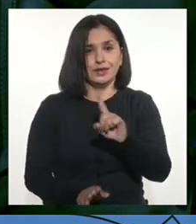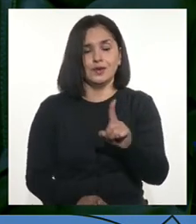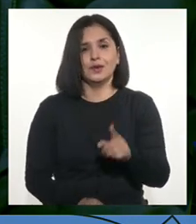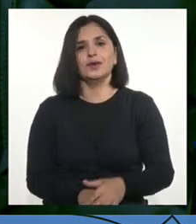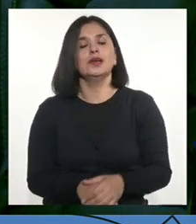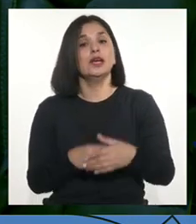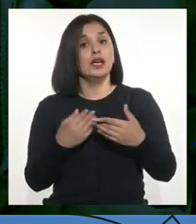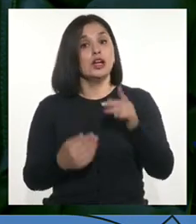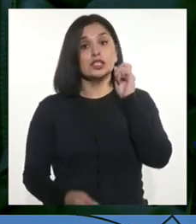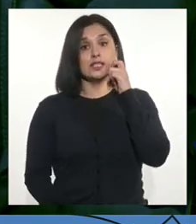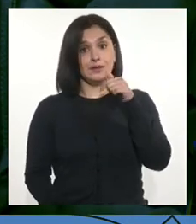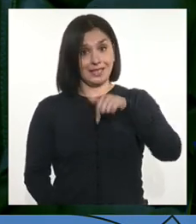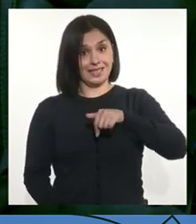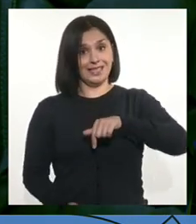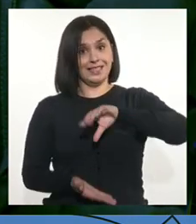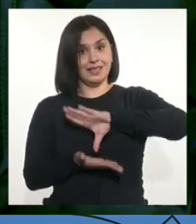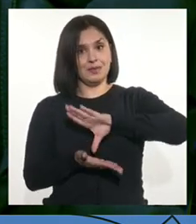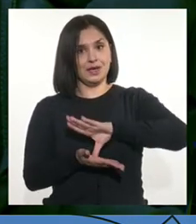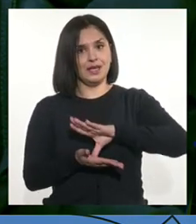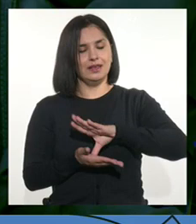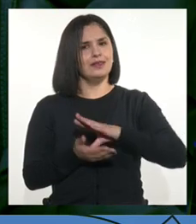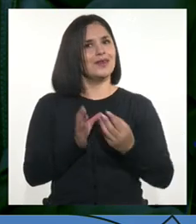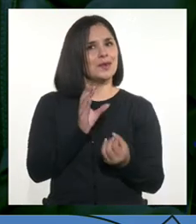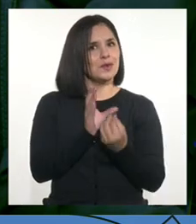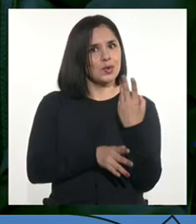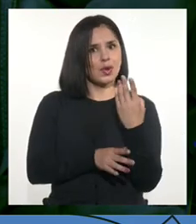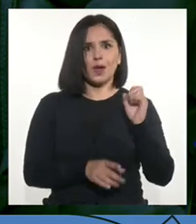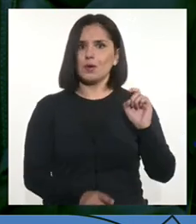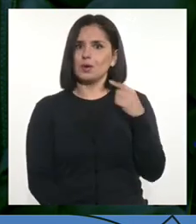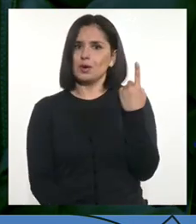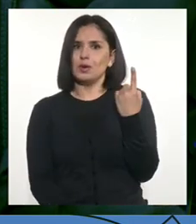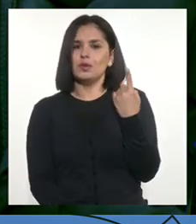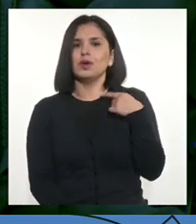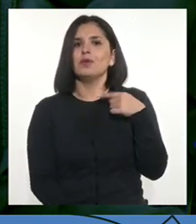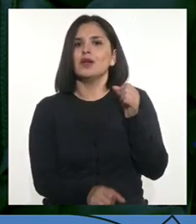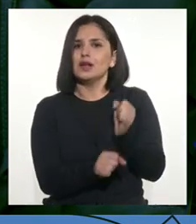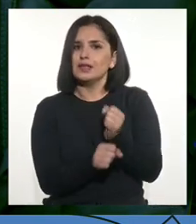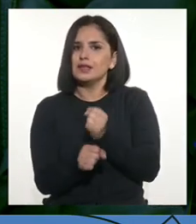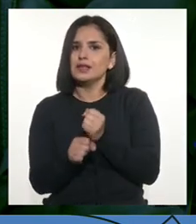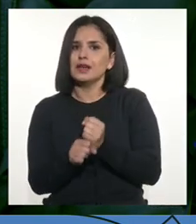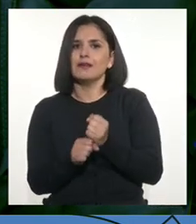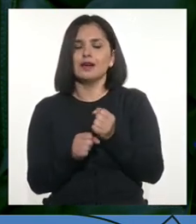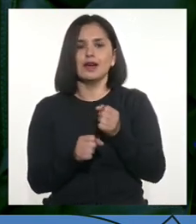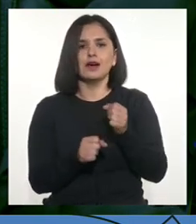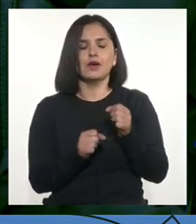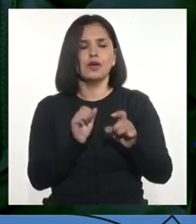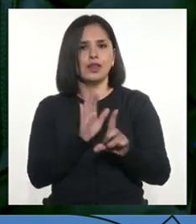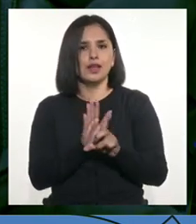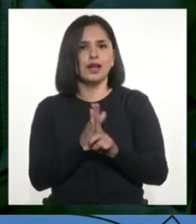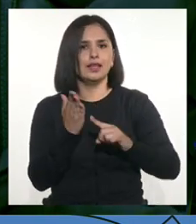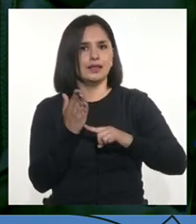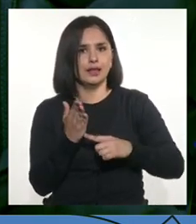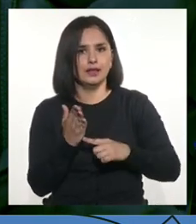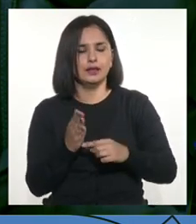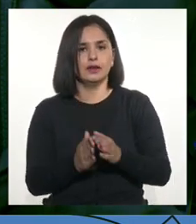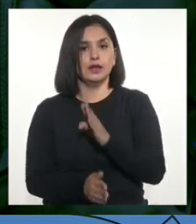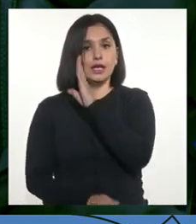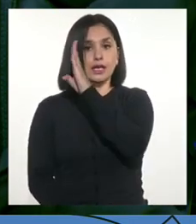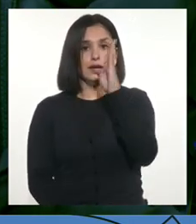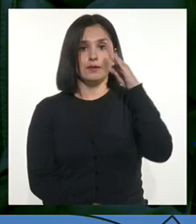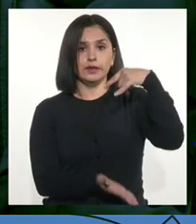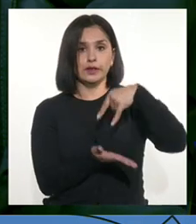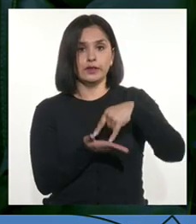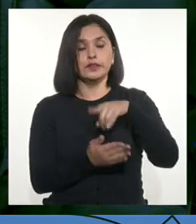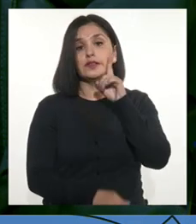a nuestro país en la vanguardia del trabajo legislativo técnico la biblioteca del congreso